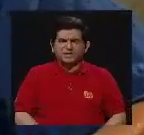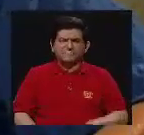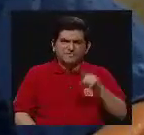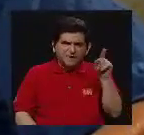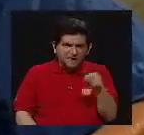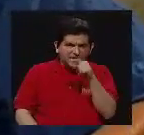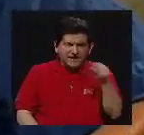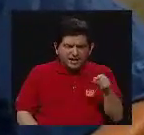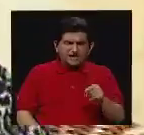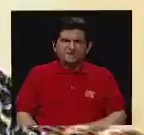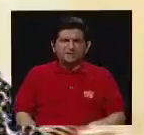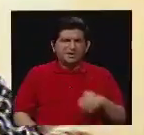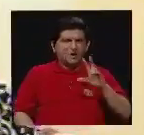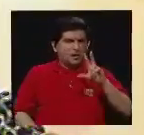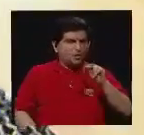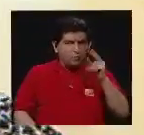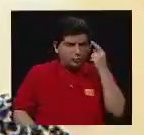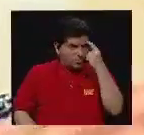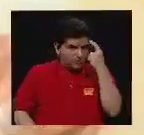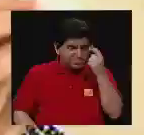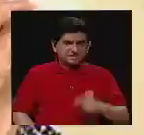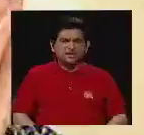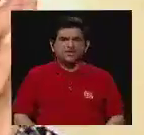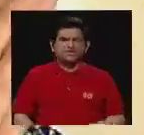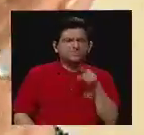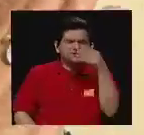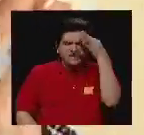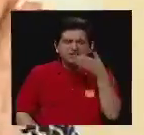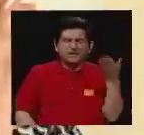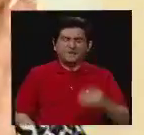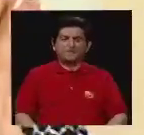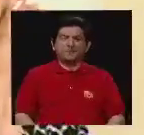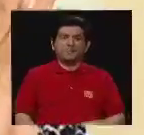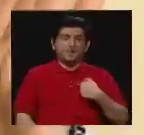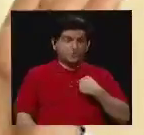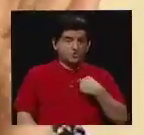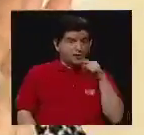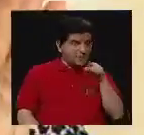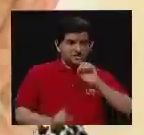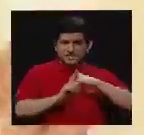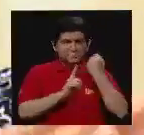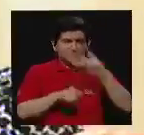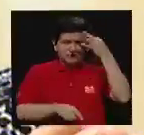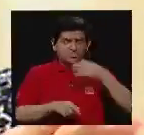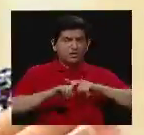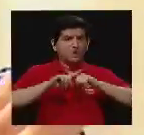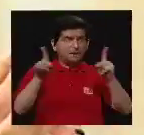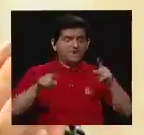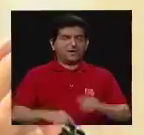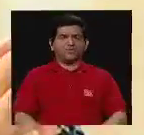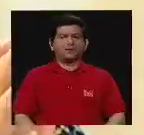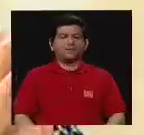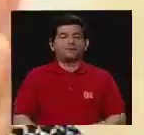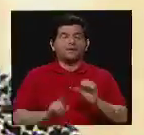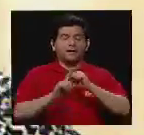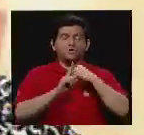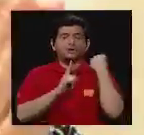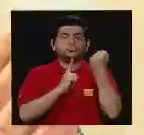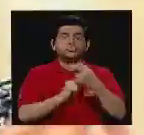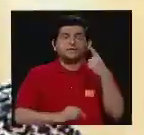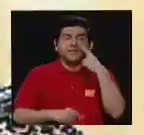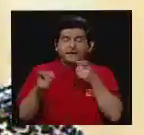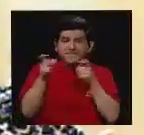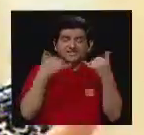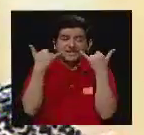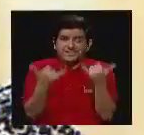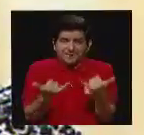¿Cómo la replantearías? No, yo no pienso eso, pero pienso, por ejemplo, que la sociedad